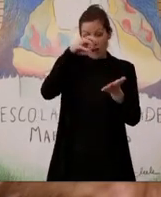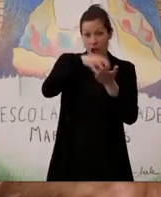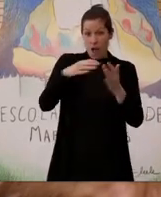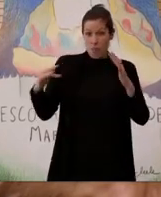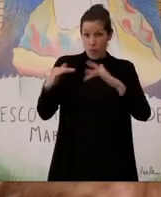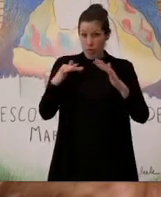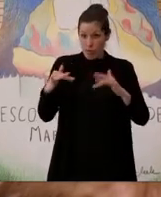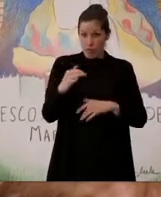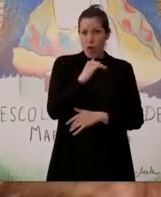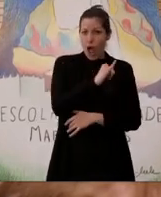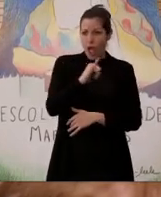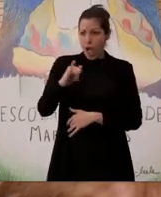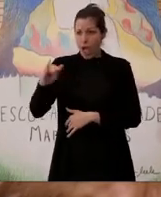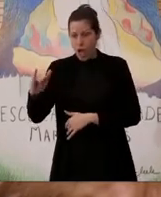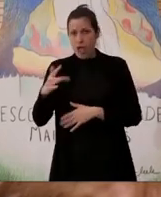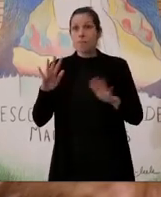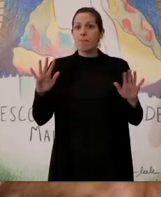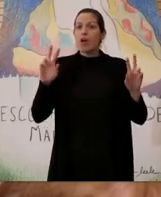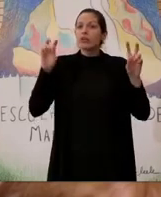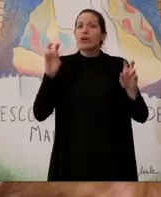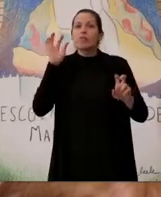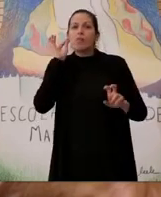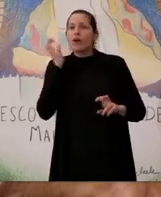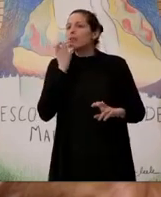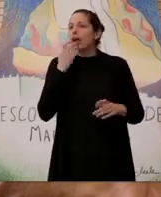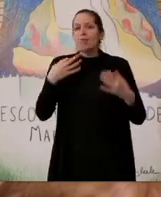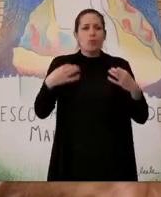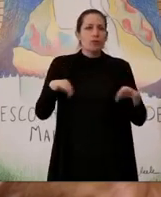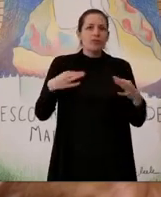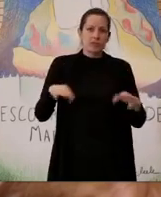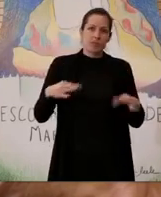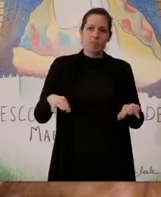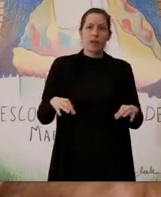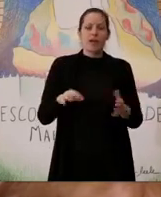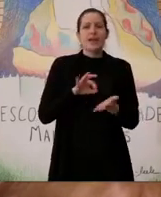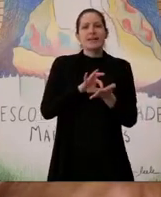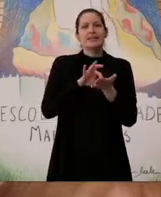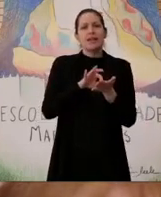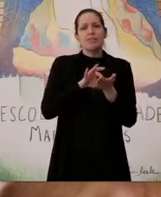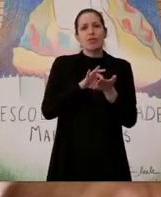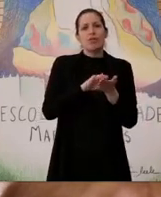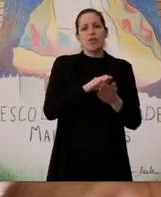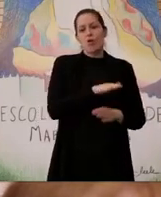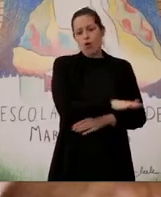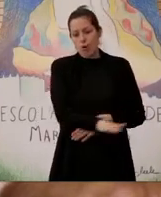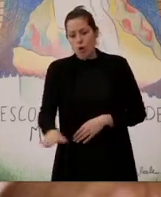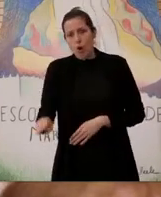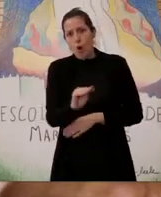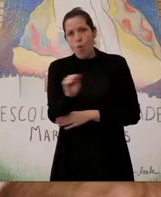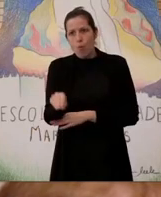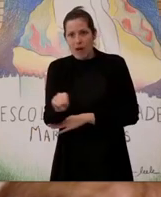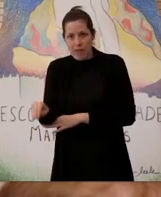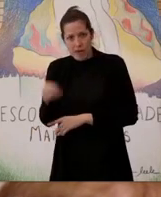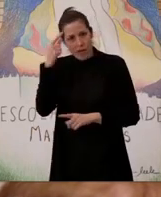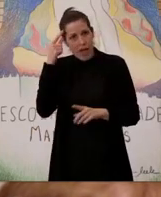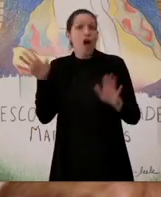son boas paras mujeres por ejemplo algo tan simple como poner un servicio de canguros nocturnos para que es tenían tiempo para hacer